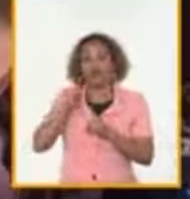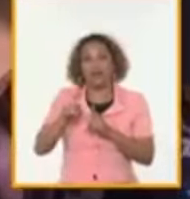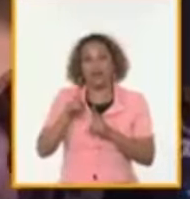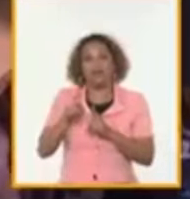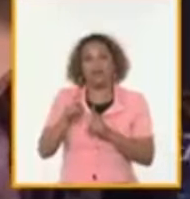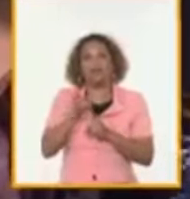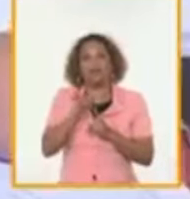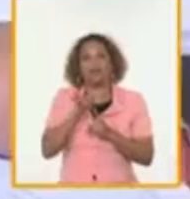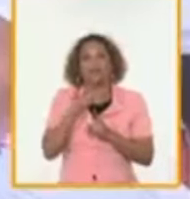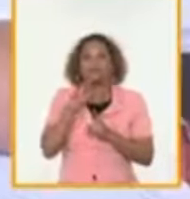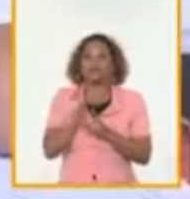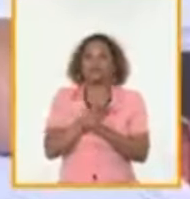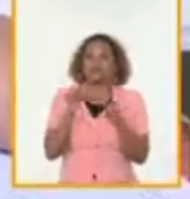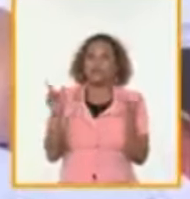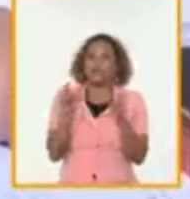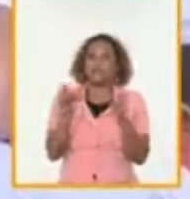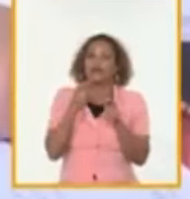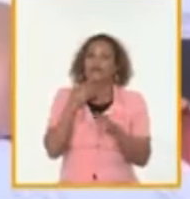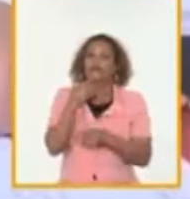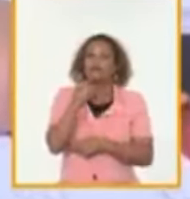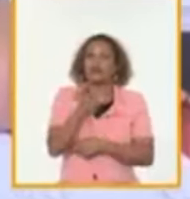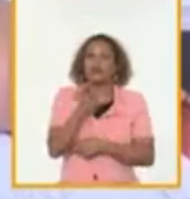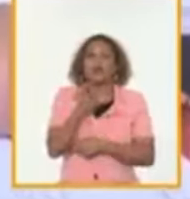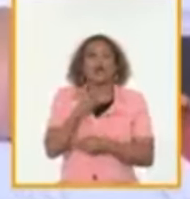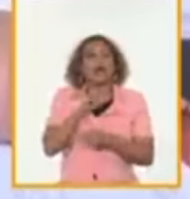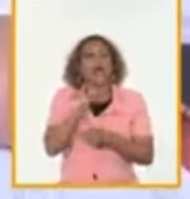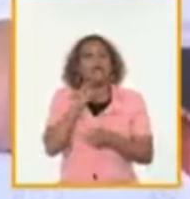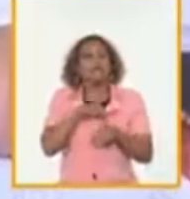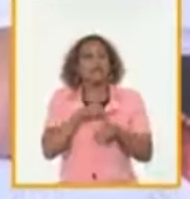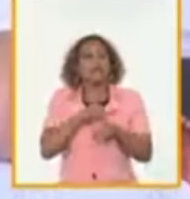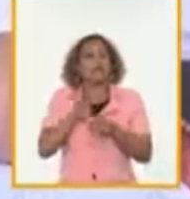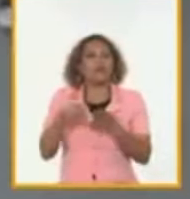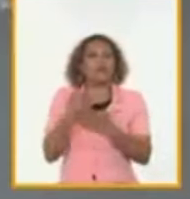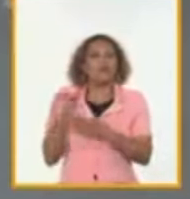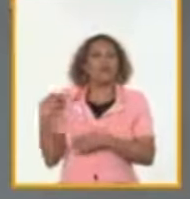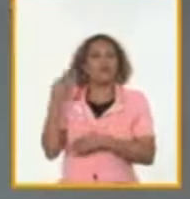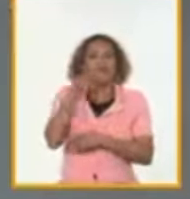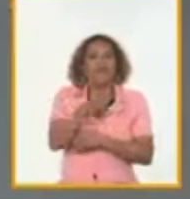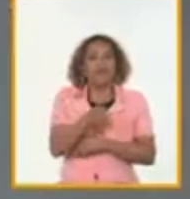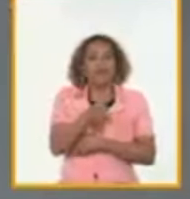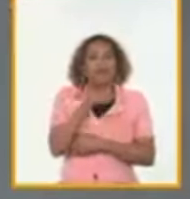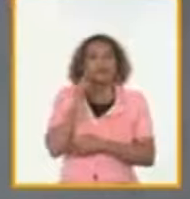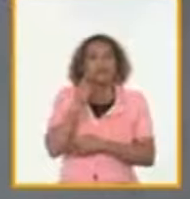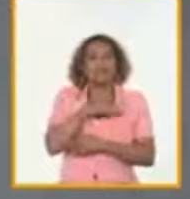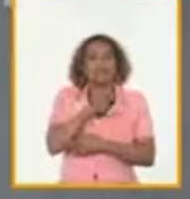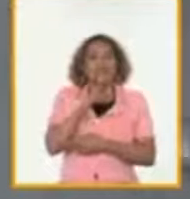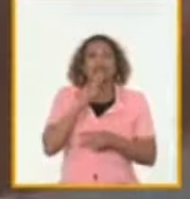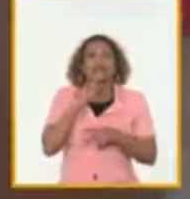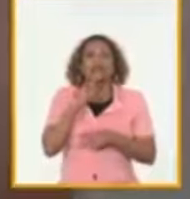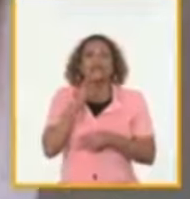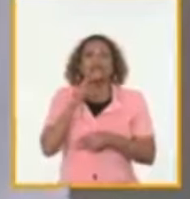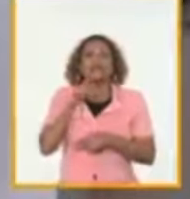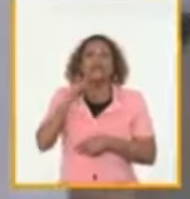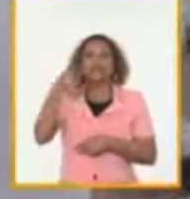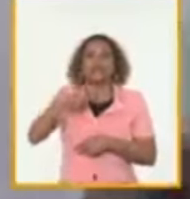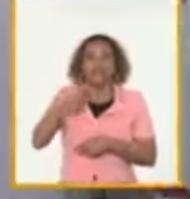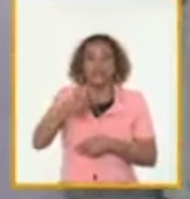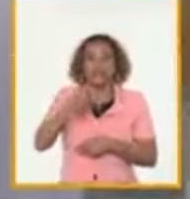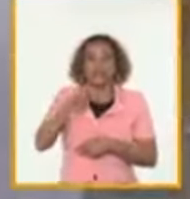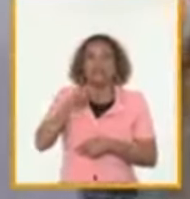tenido un impacto muy favorable hace pocos días estuvimos por allá por el por el turquino en la herradura en jibacoa y realmente